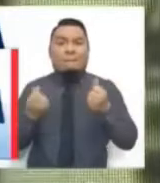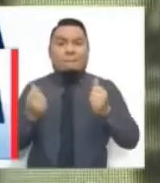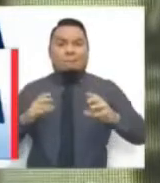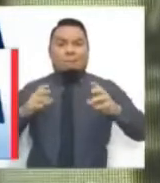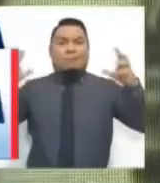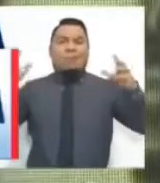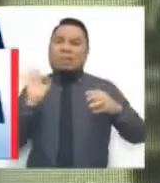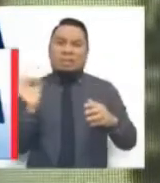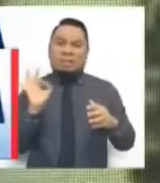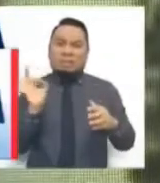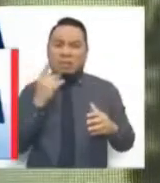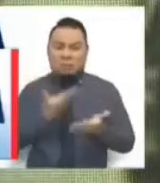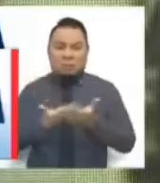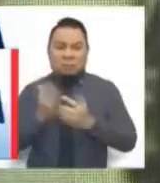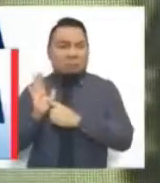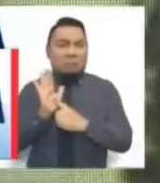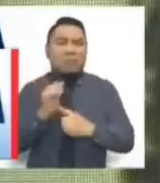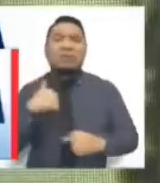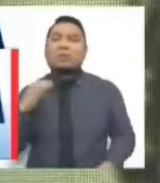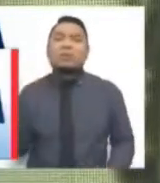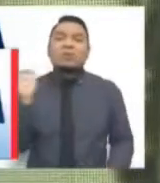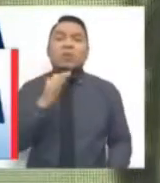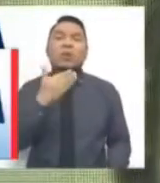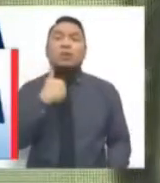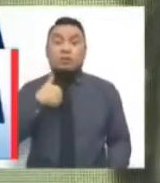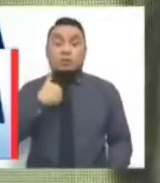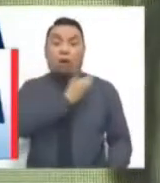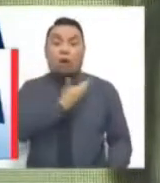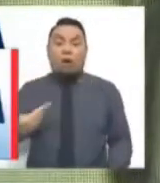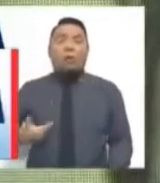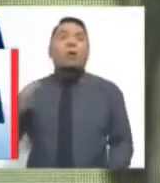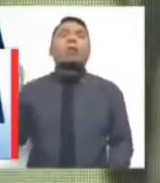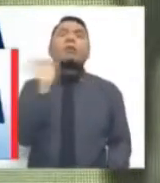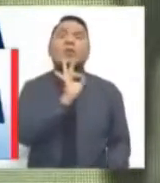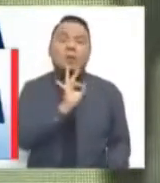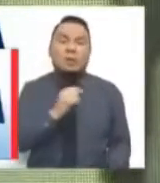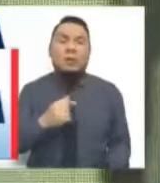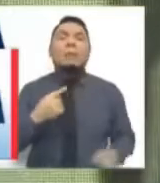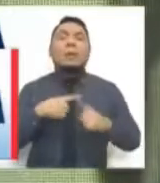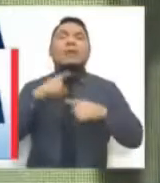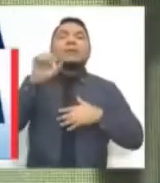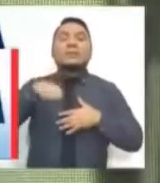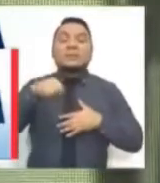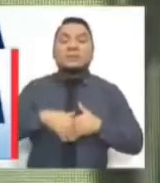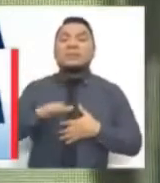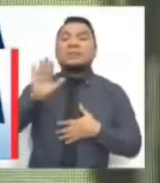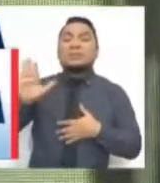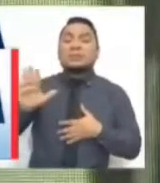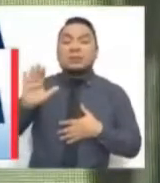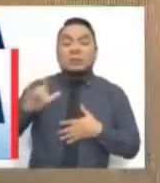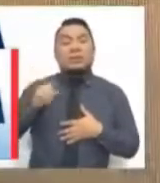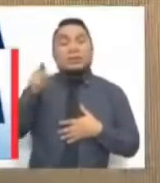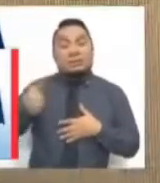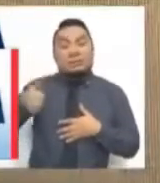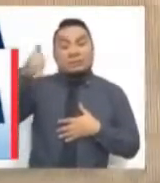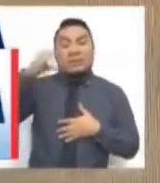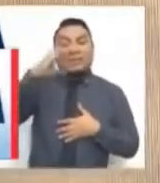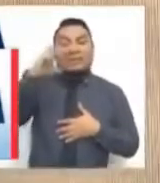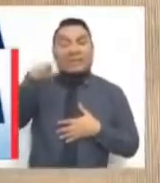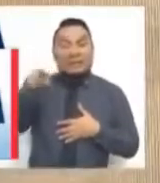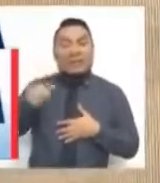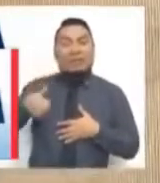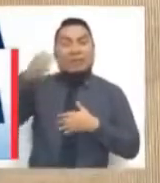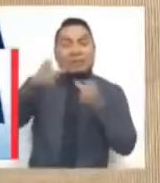patrimonial. Nosotros nunca hemos sido gobierno, como sí lo ha sido su padre político,